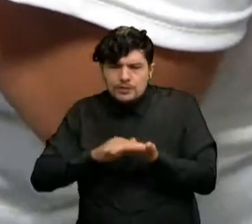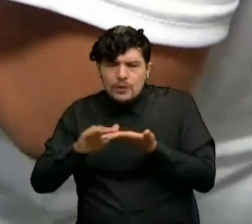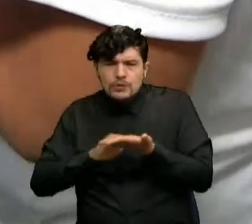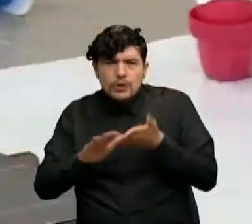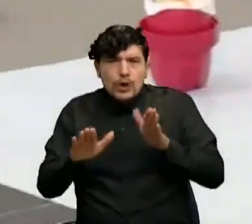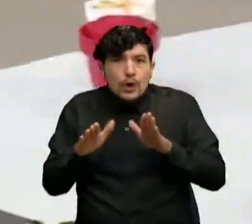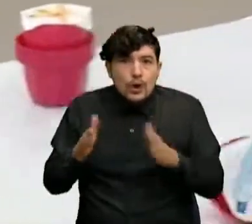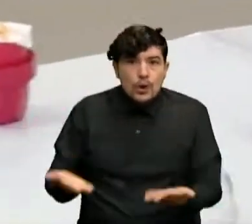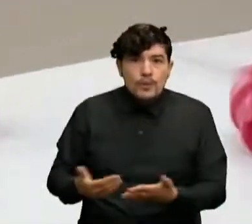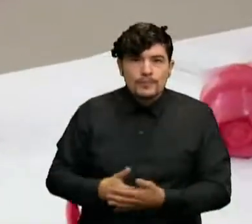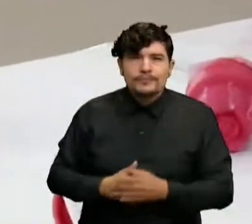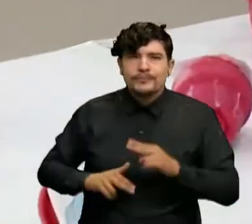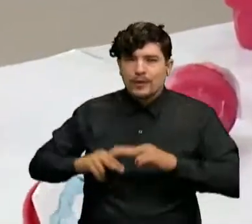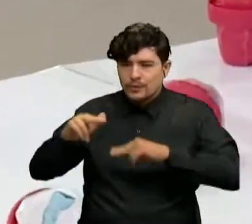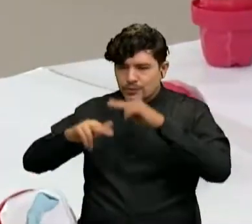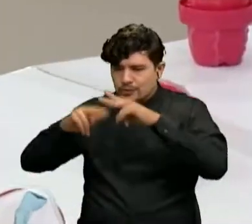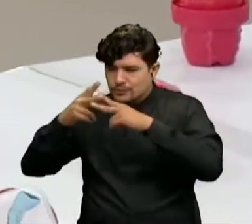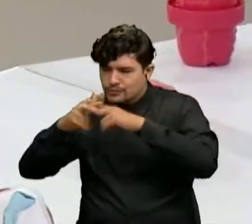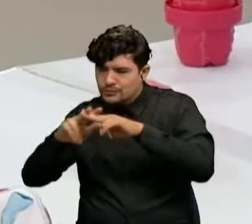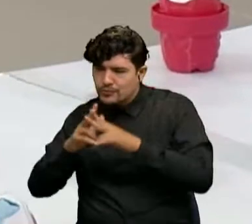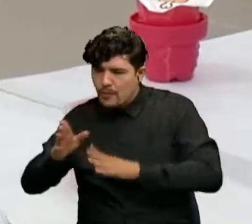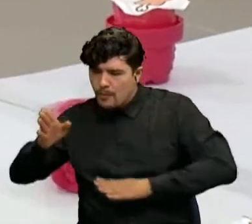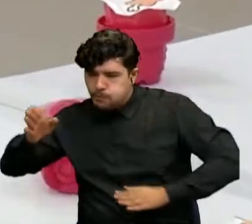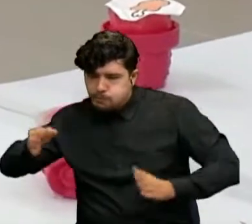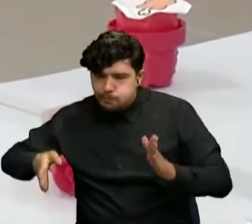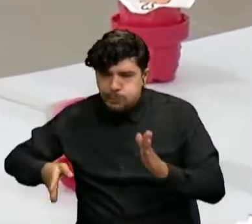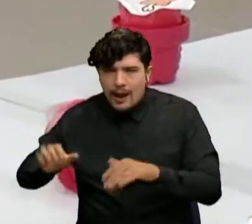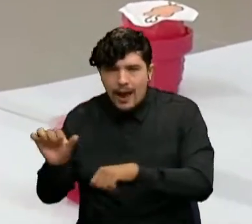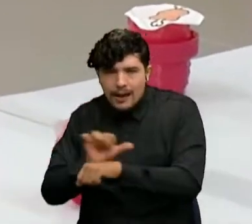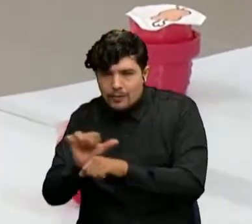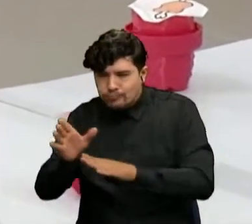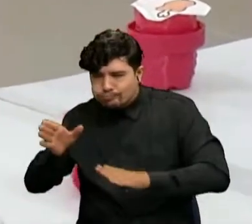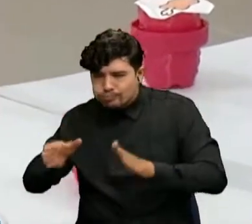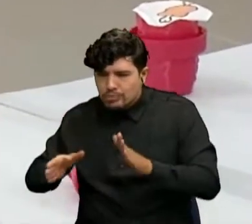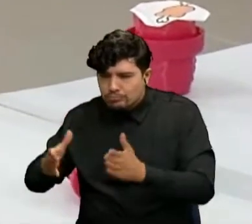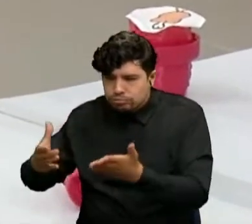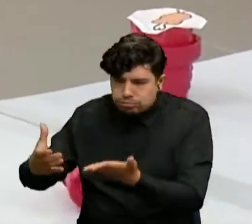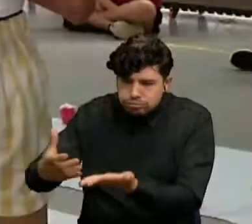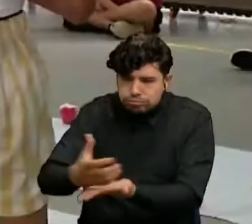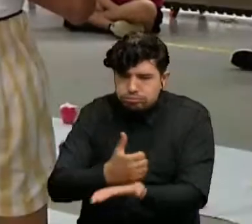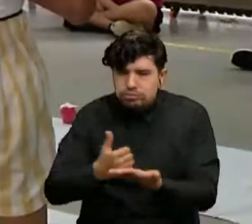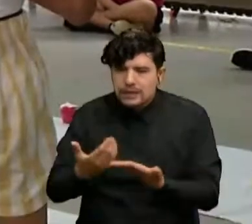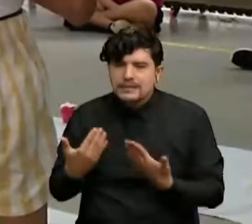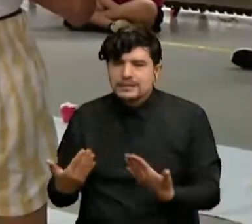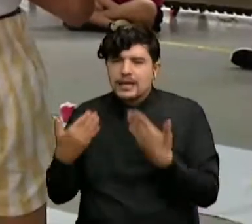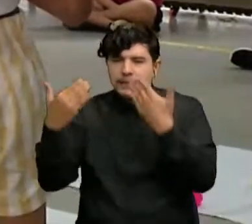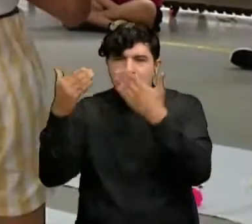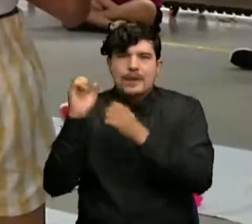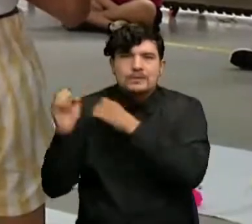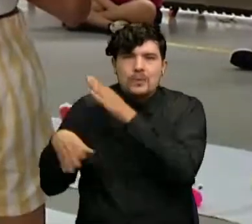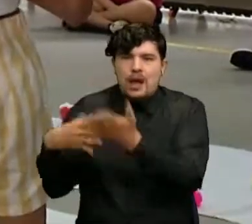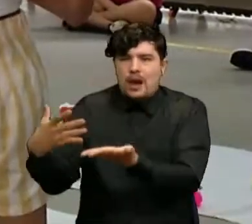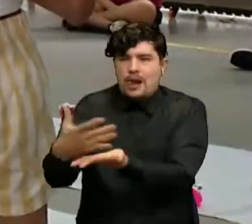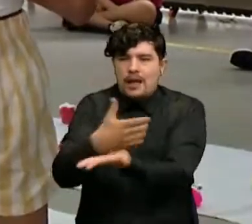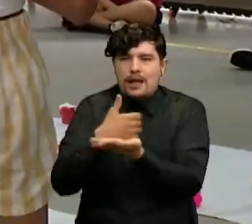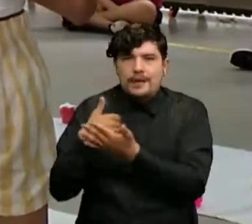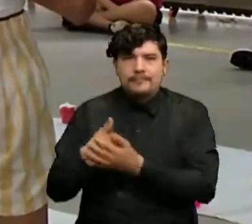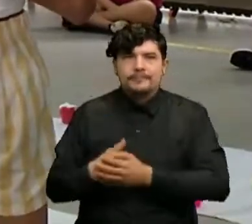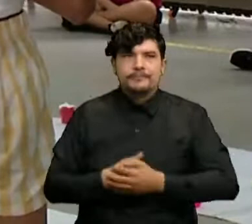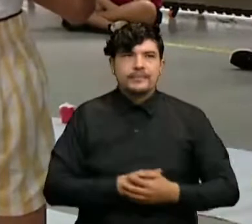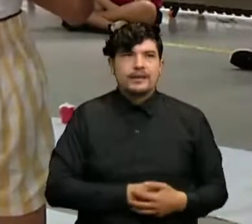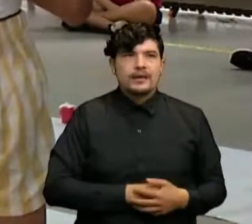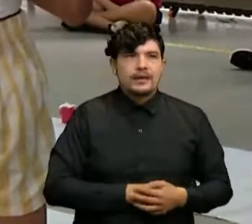la construcción de robots que sirvieran para recolectar la basura. Nos dimos cuenta que había mucha basura